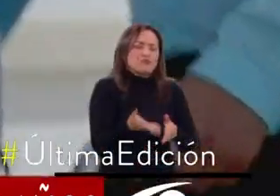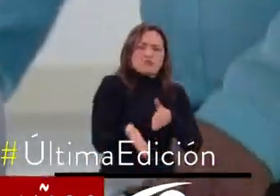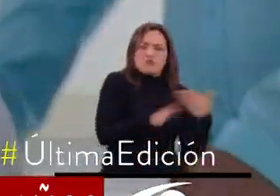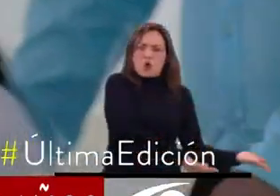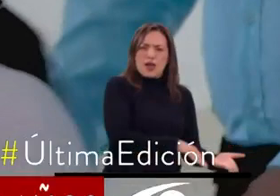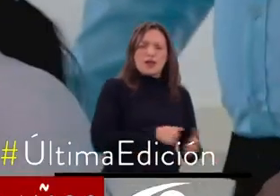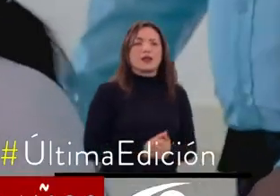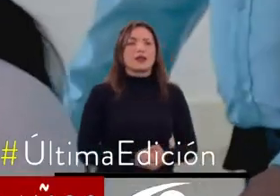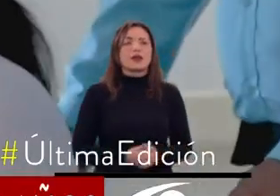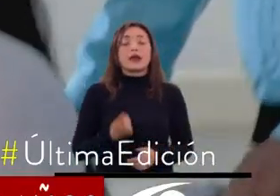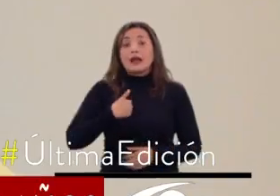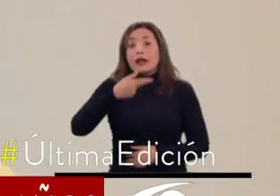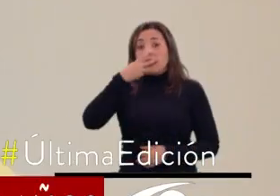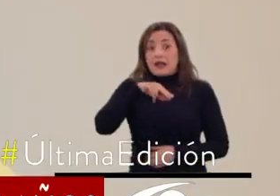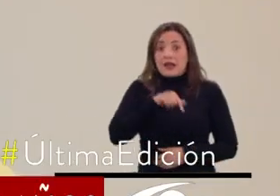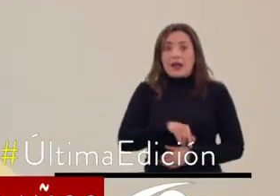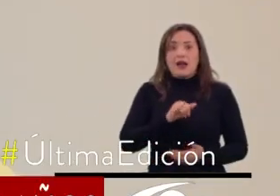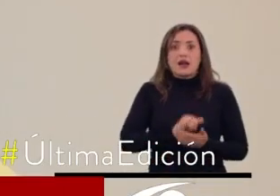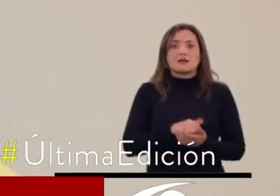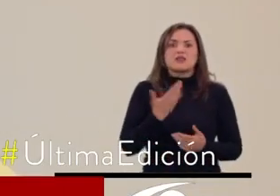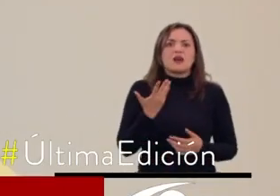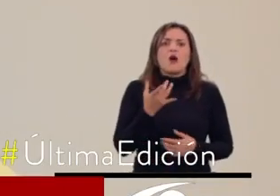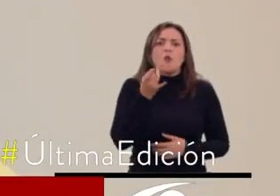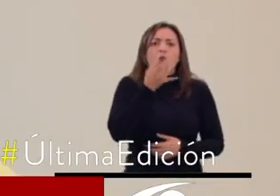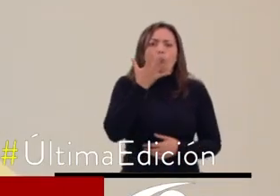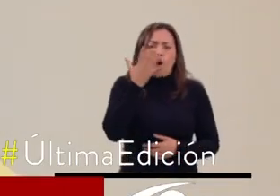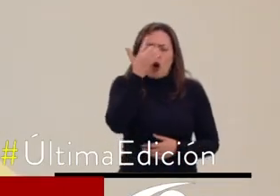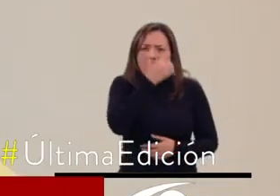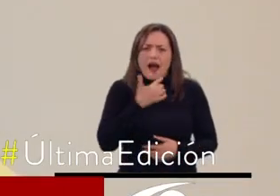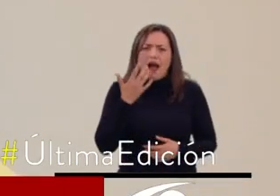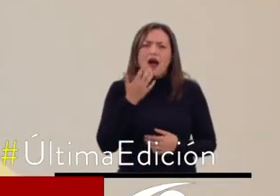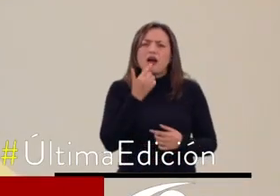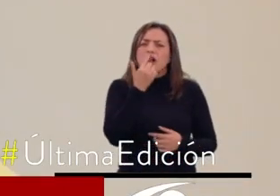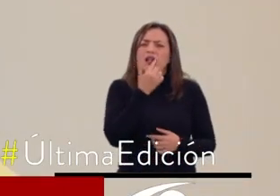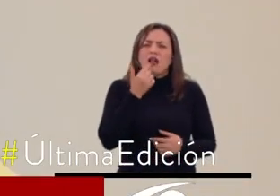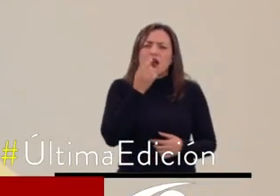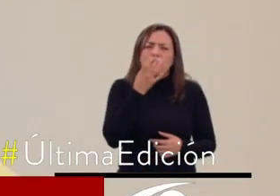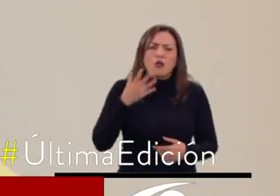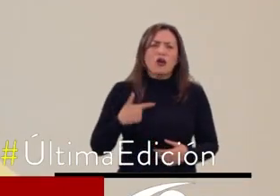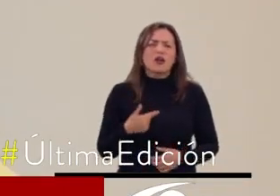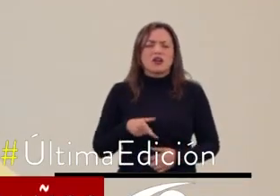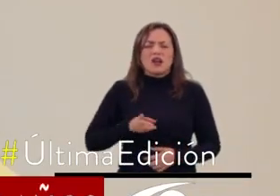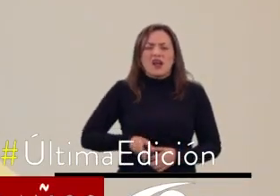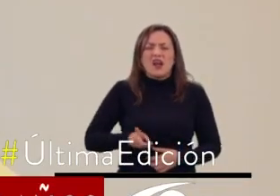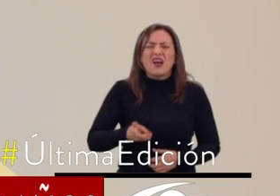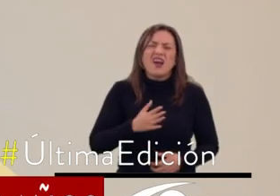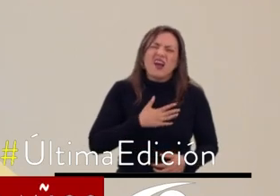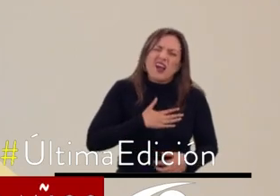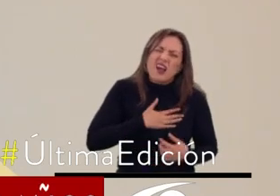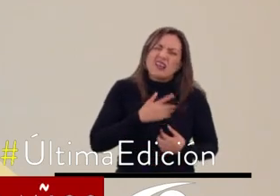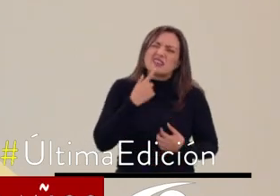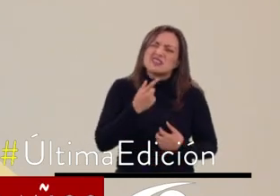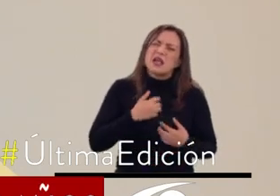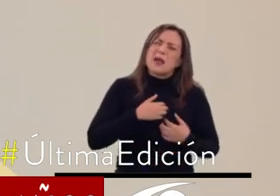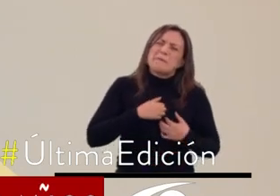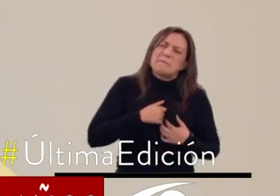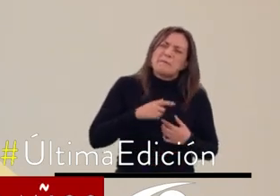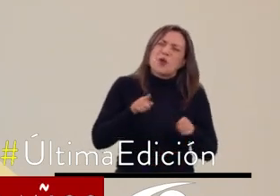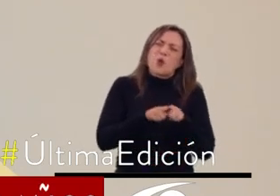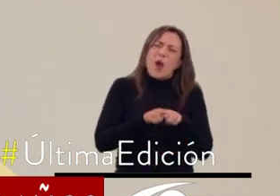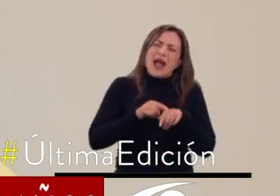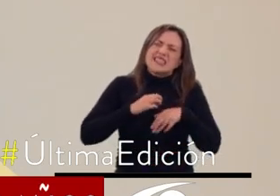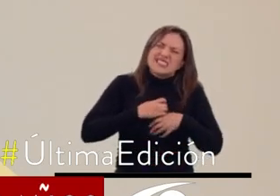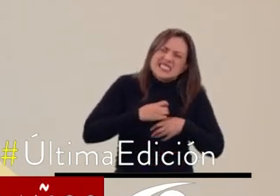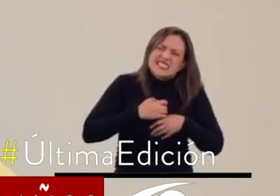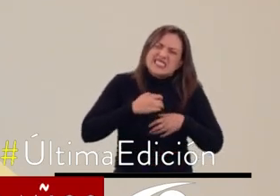ponérseme moradita, los labios, caminaba y se tocaba el corazoncito y decía, me pica, y